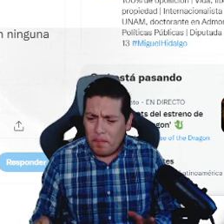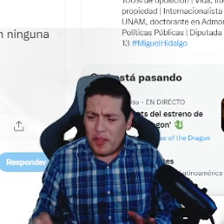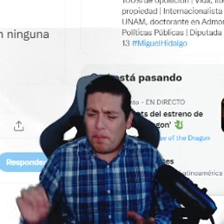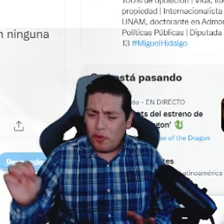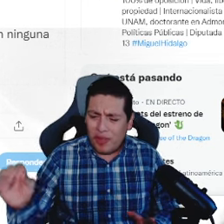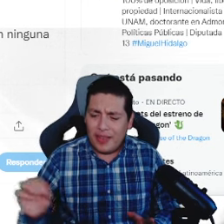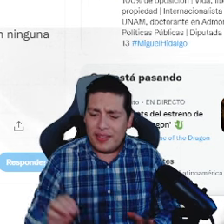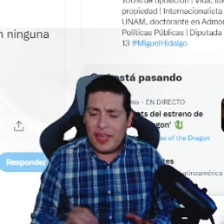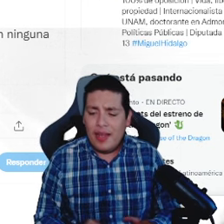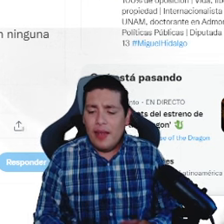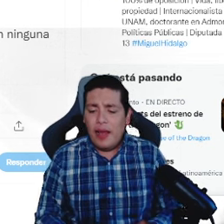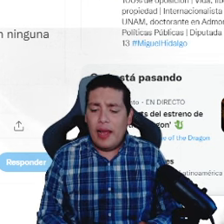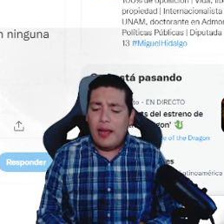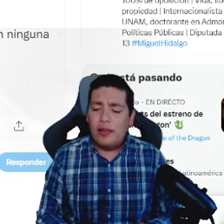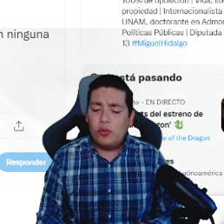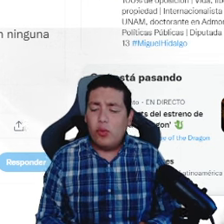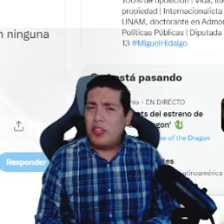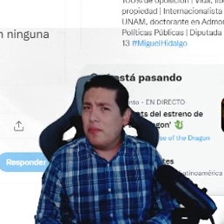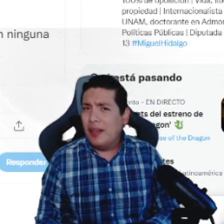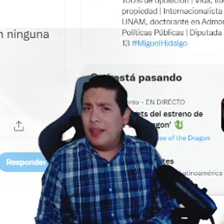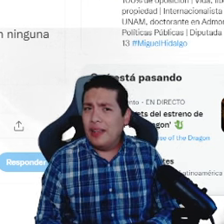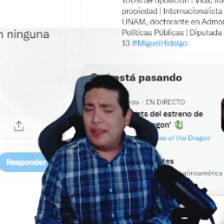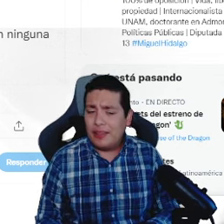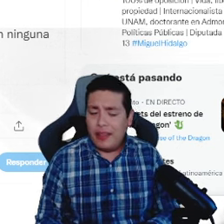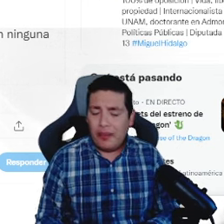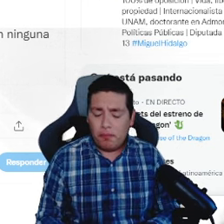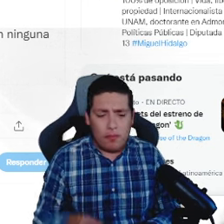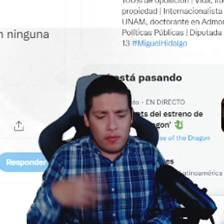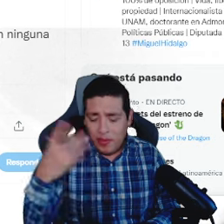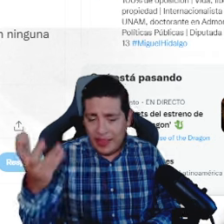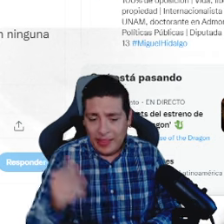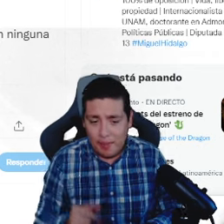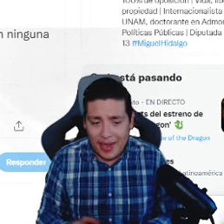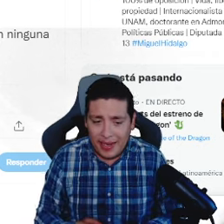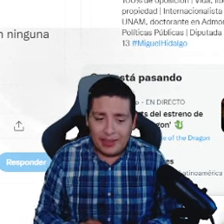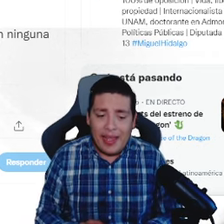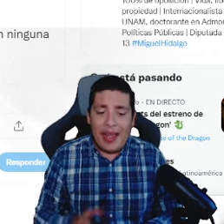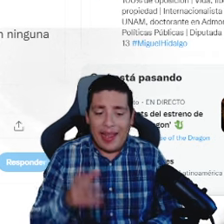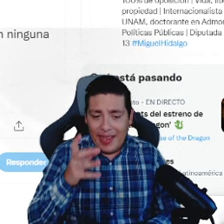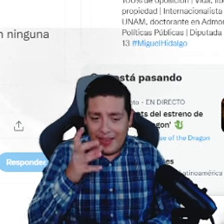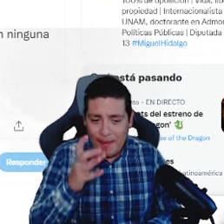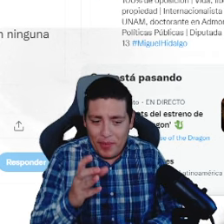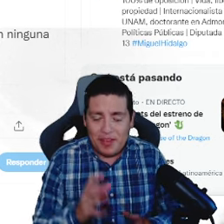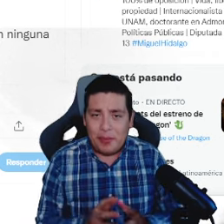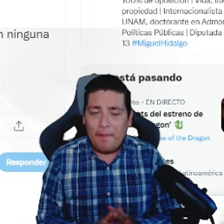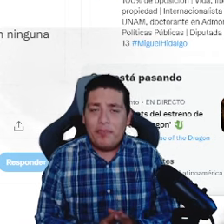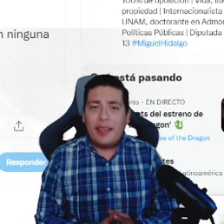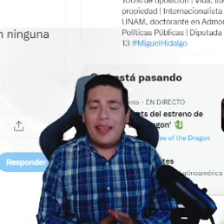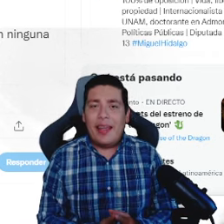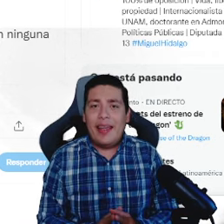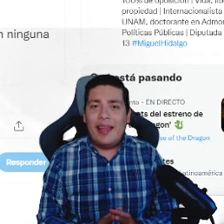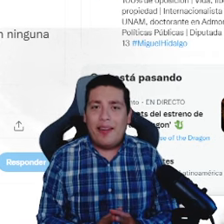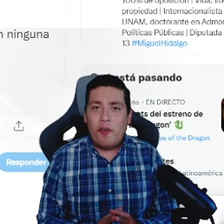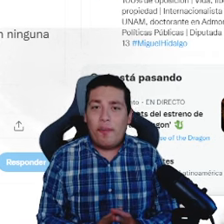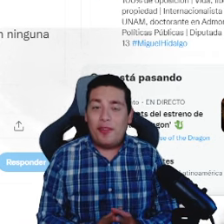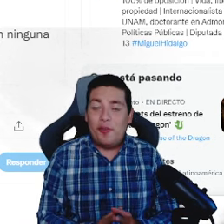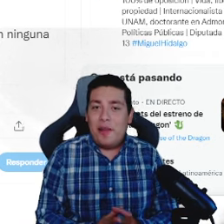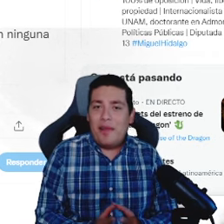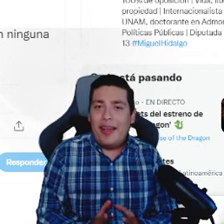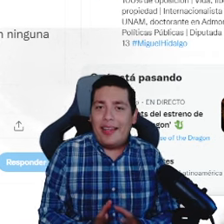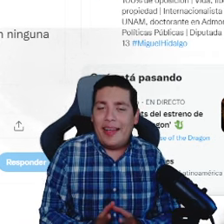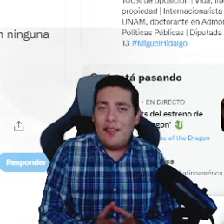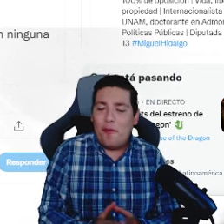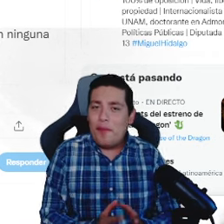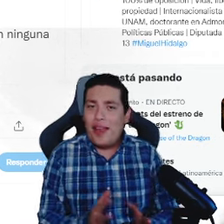tomado importancia las últimas semanas. Ella es la misma que compartió